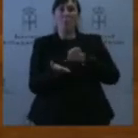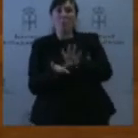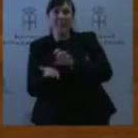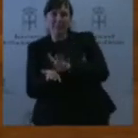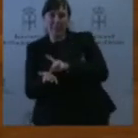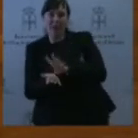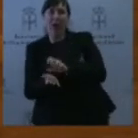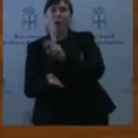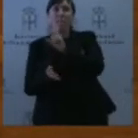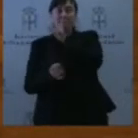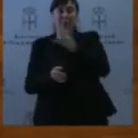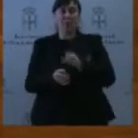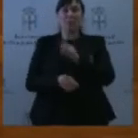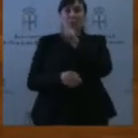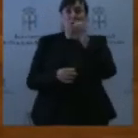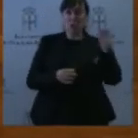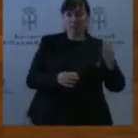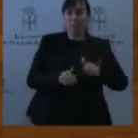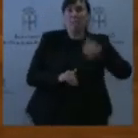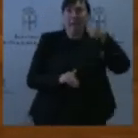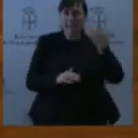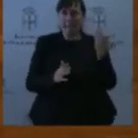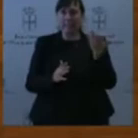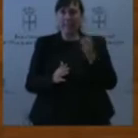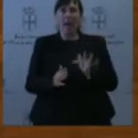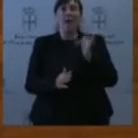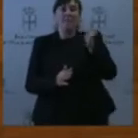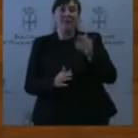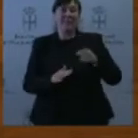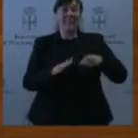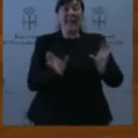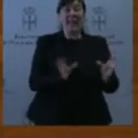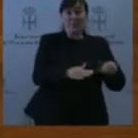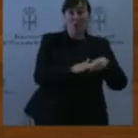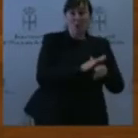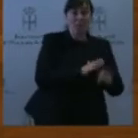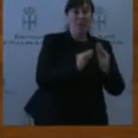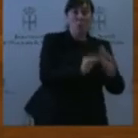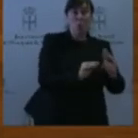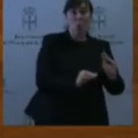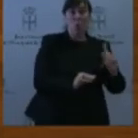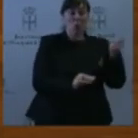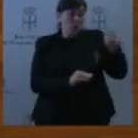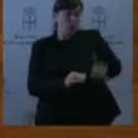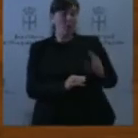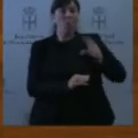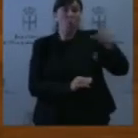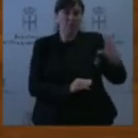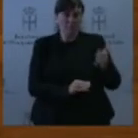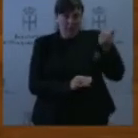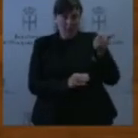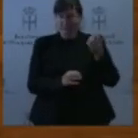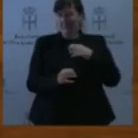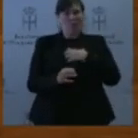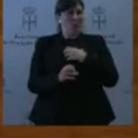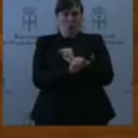número y el salario de sus directivos? No se puede. Nunca un despido, independientemente del volumen de las personas a